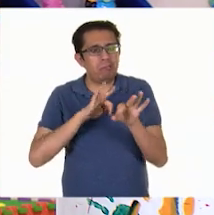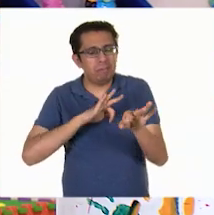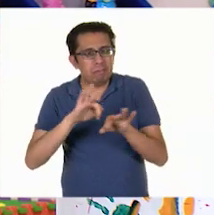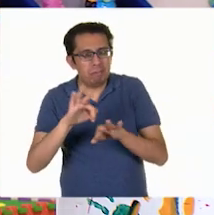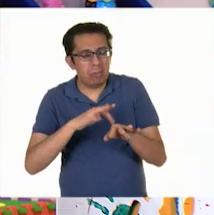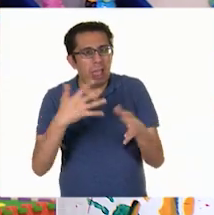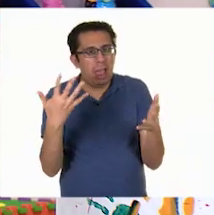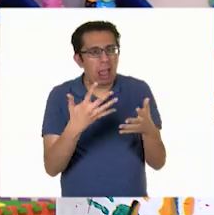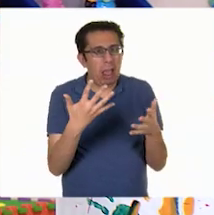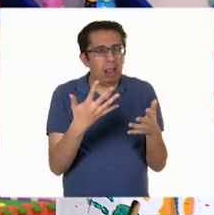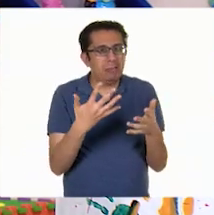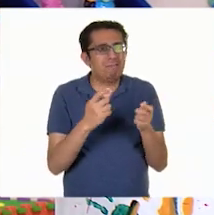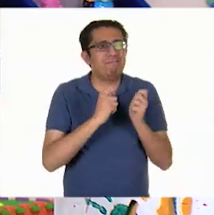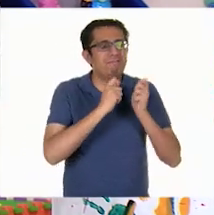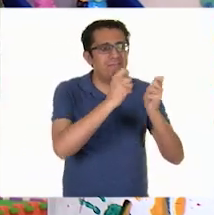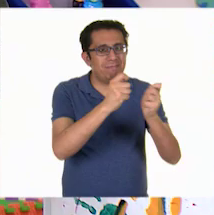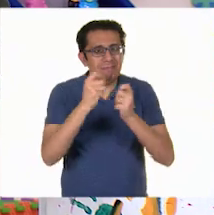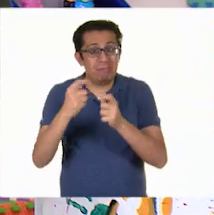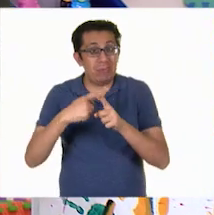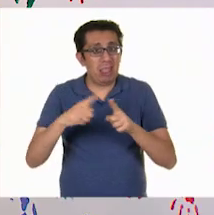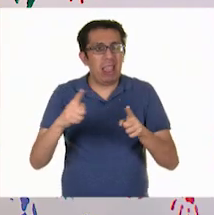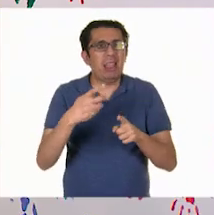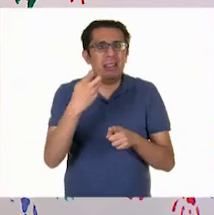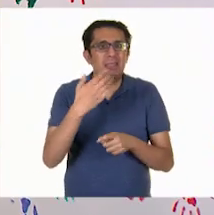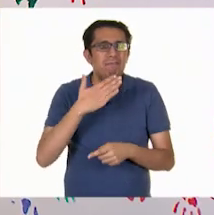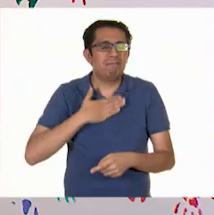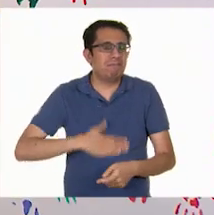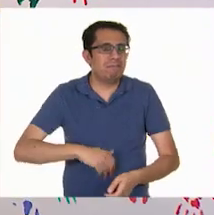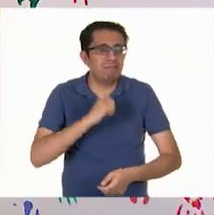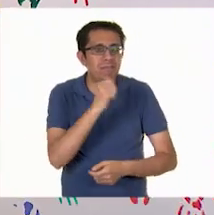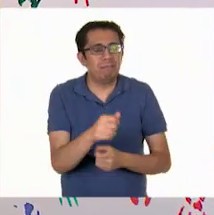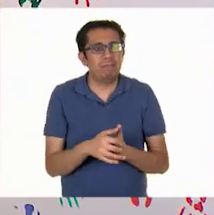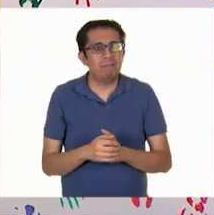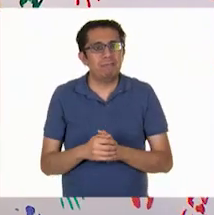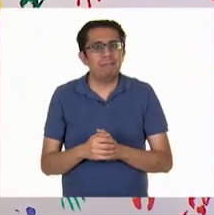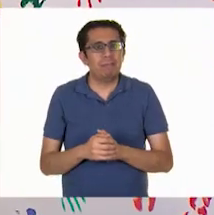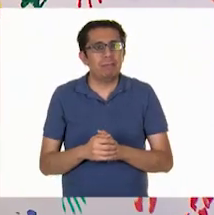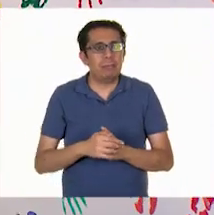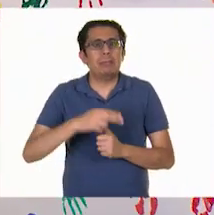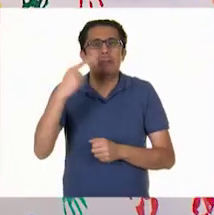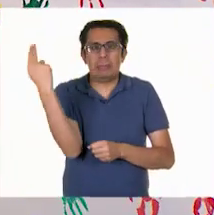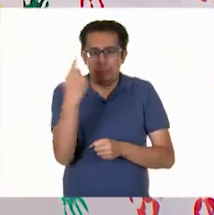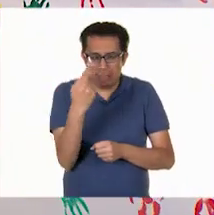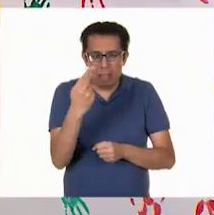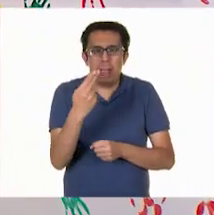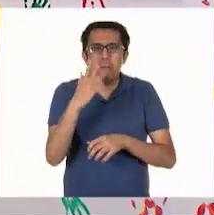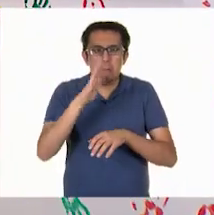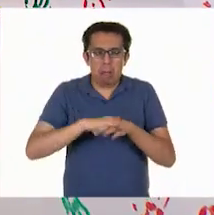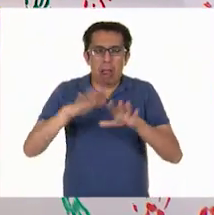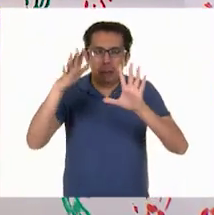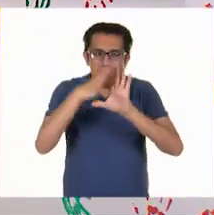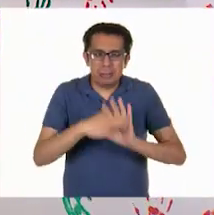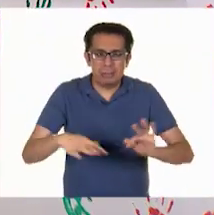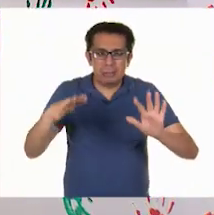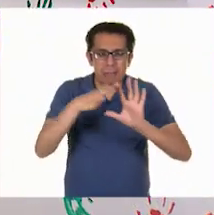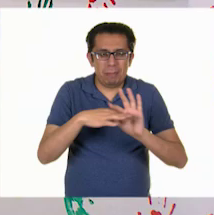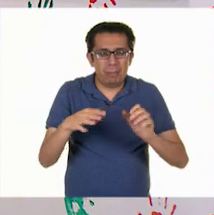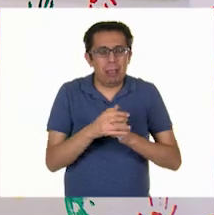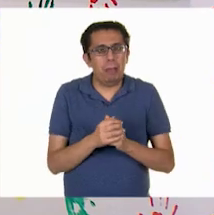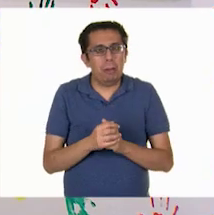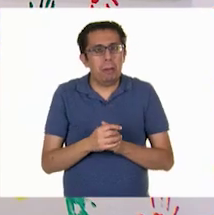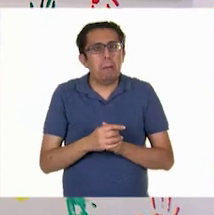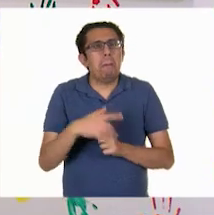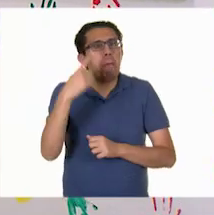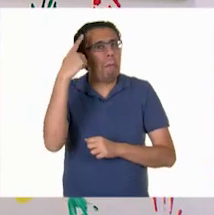cualquier motivo, también parece injusto. Sí, exacto, Eric. Tendríamos que tener más información, ¿cierto? Para poder